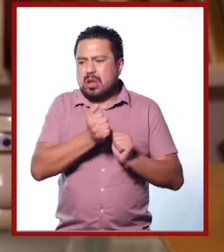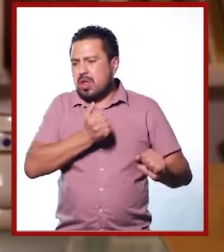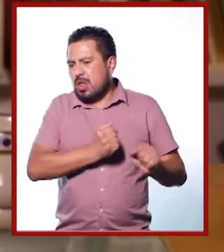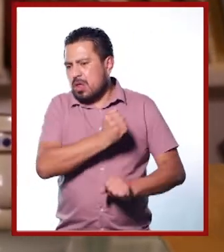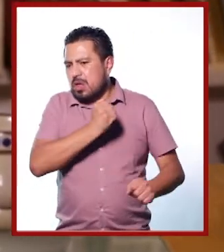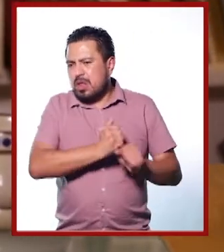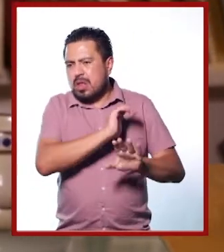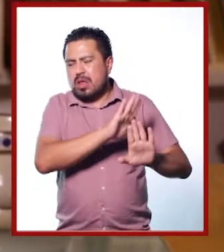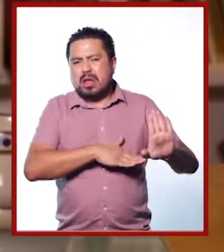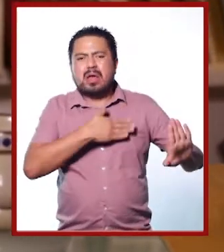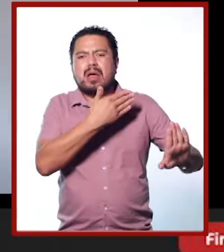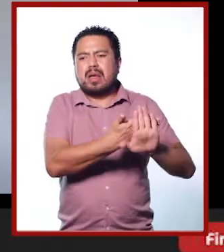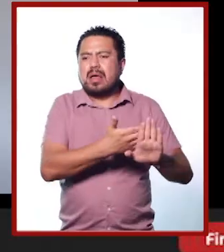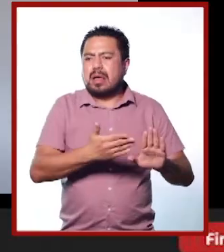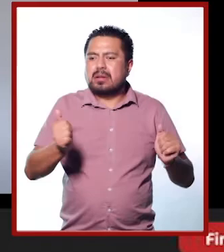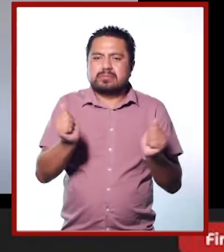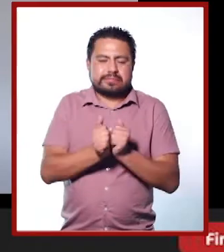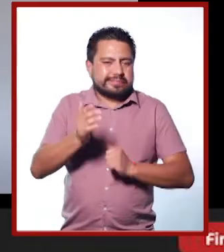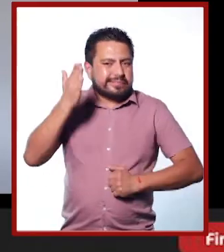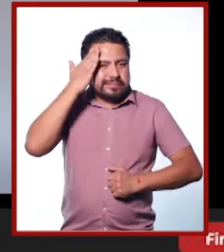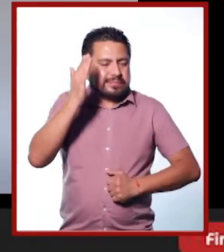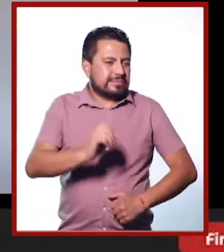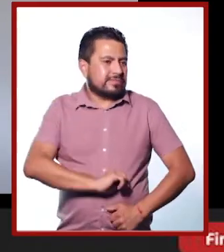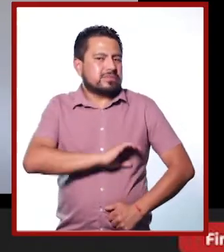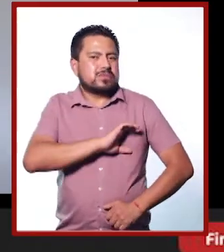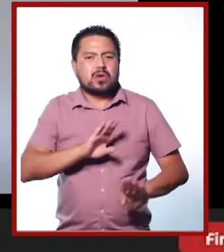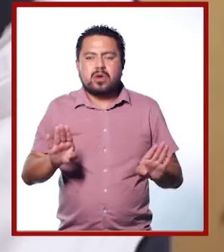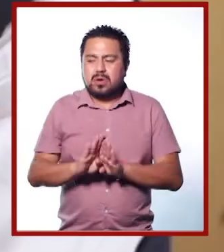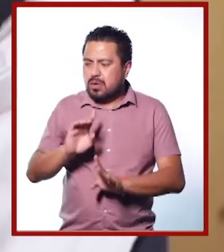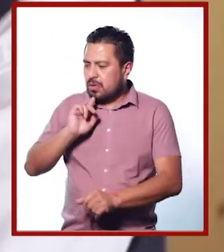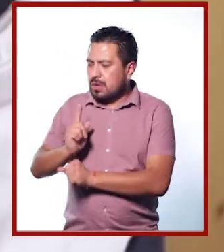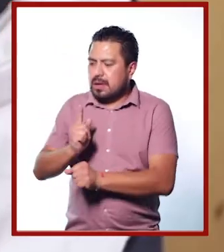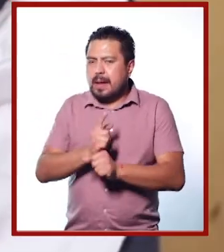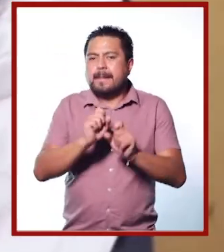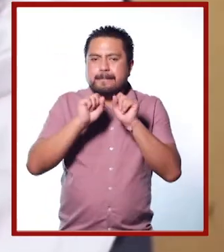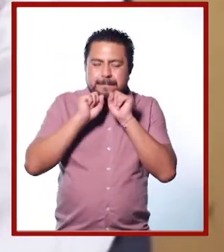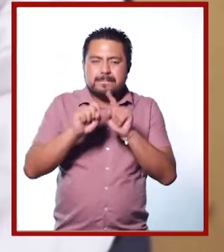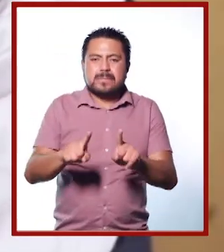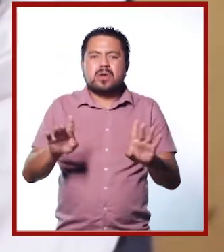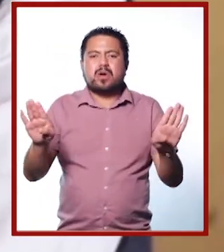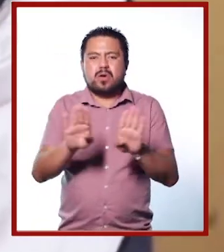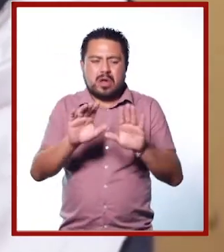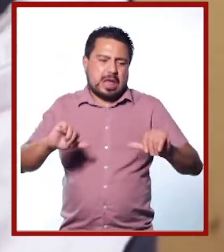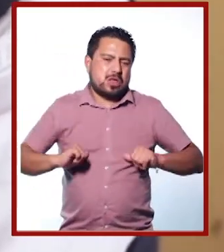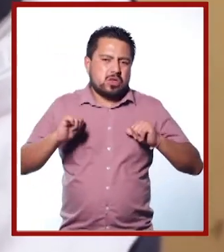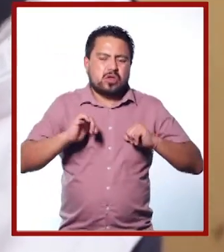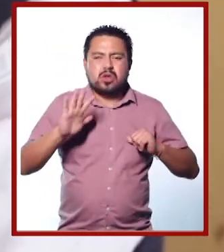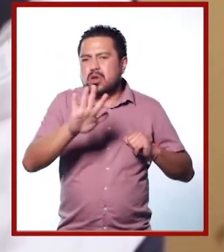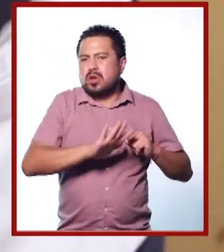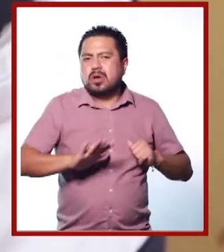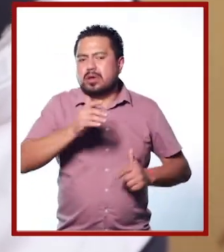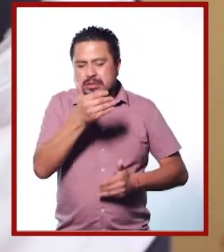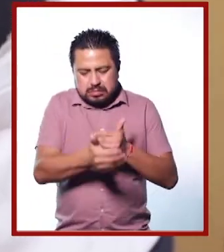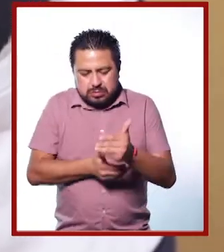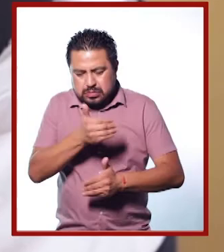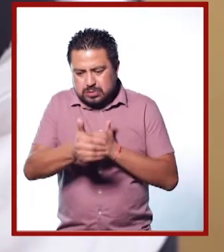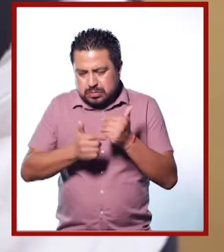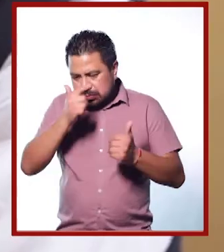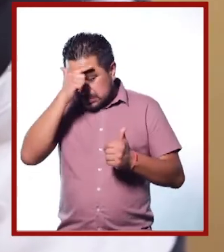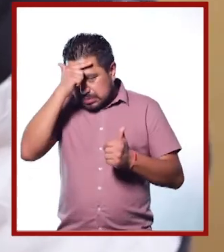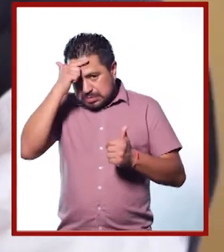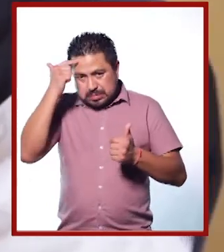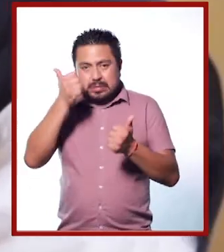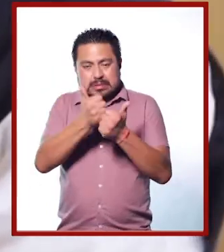la microviolencia? Pues sobre todo mucho de la capacidad y la autoestima, de cómo se ve él mismo, ¿no? Como les digo, en la adolescencia es un proceso